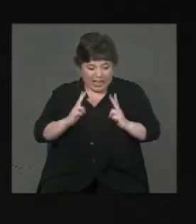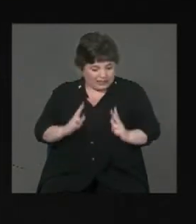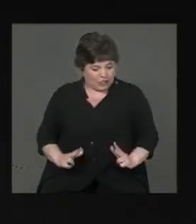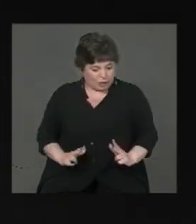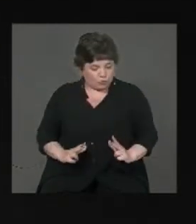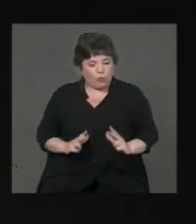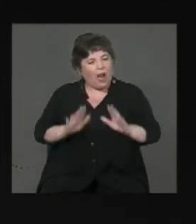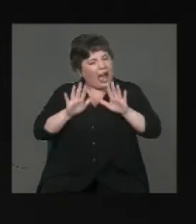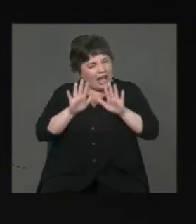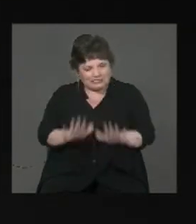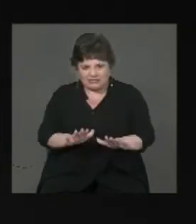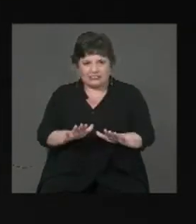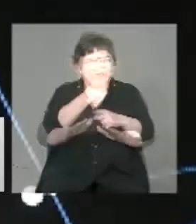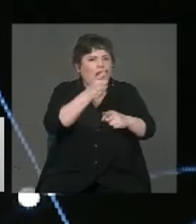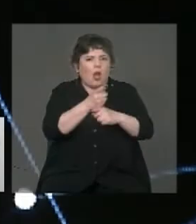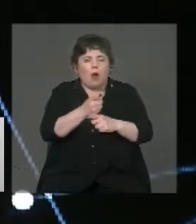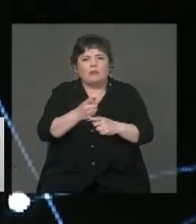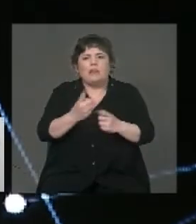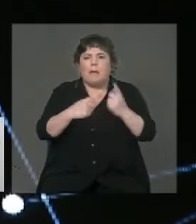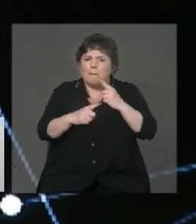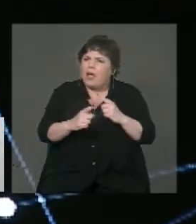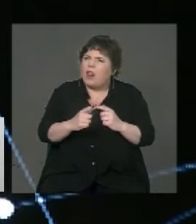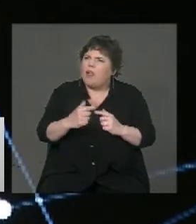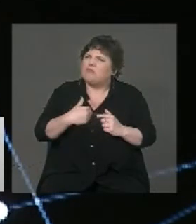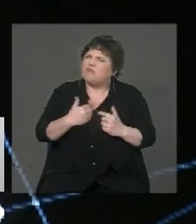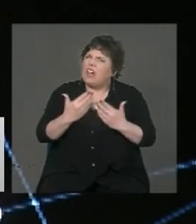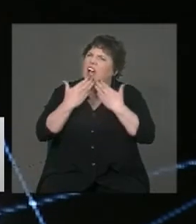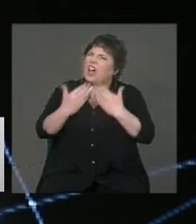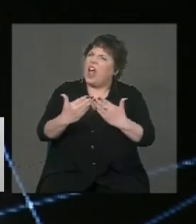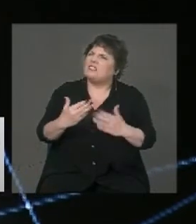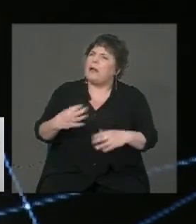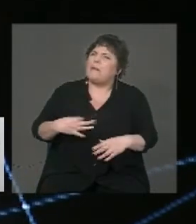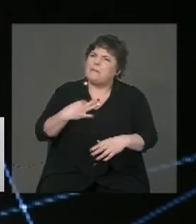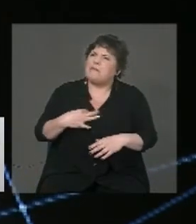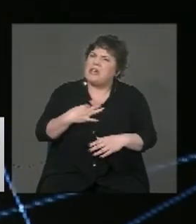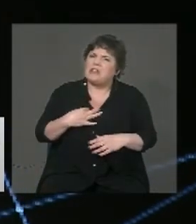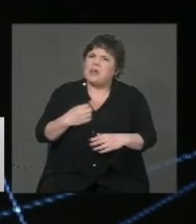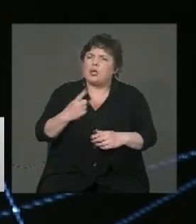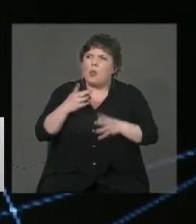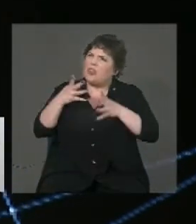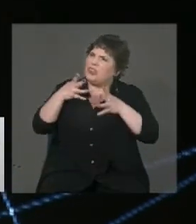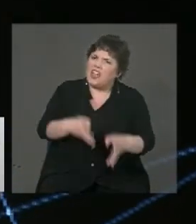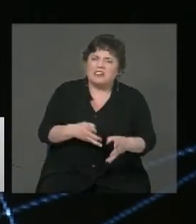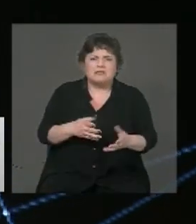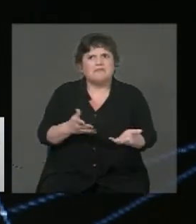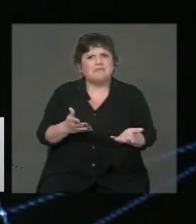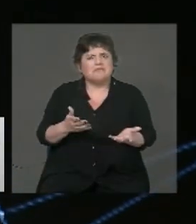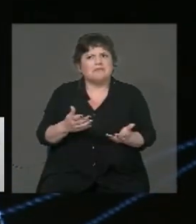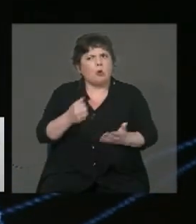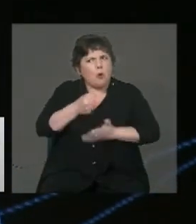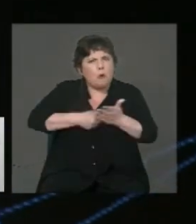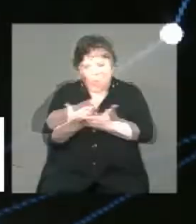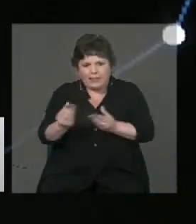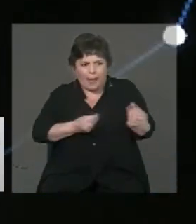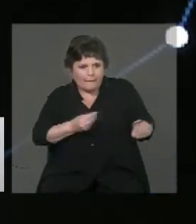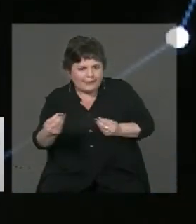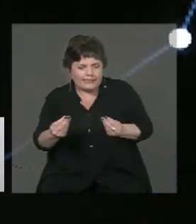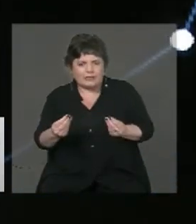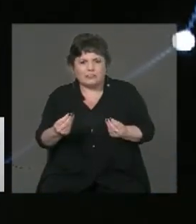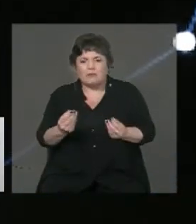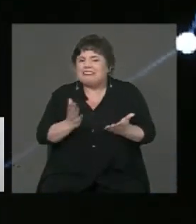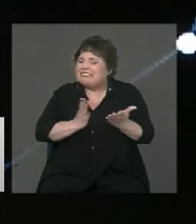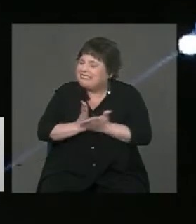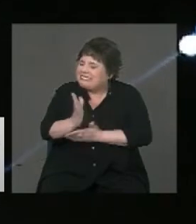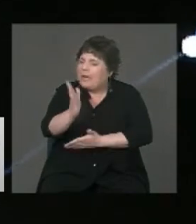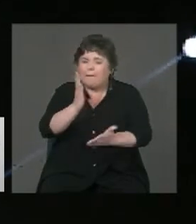y así va a ser lo que queda de la campaña. Le agradezco a la vida el haberme hecho desafiante de lo que está establecido. Lo que siempre